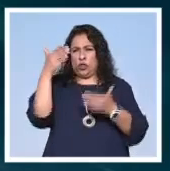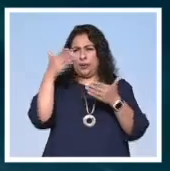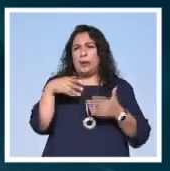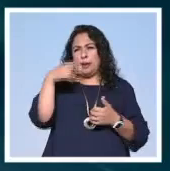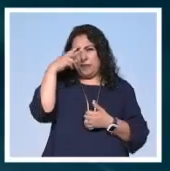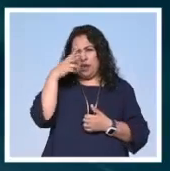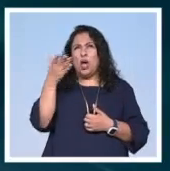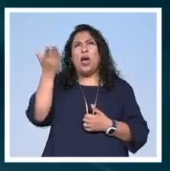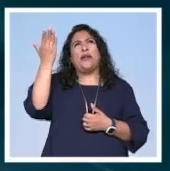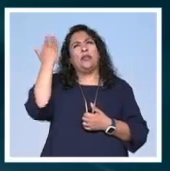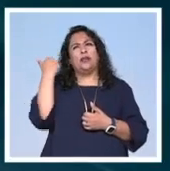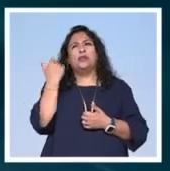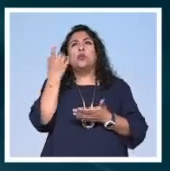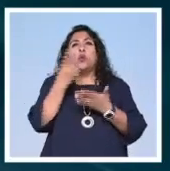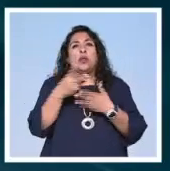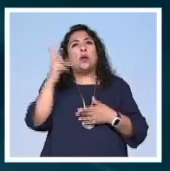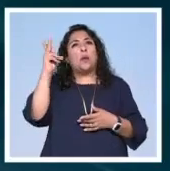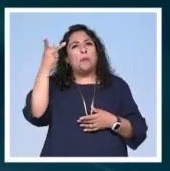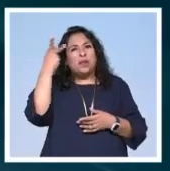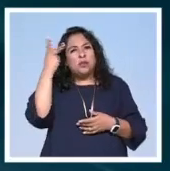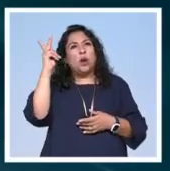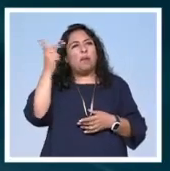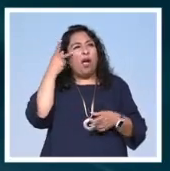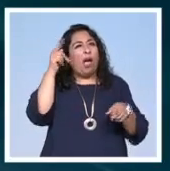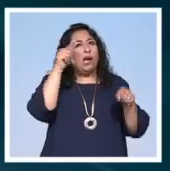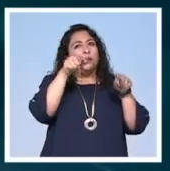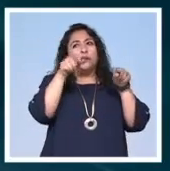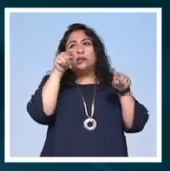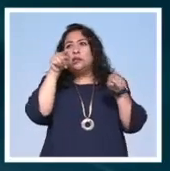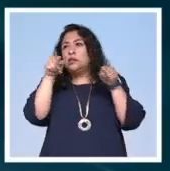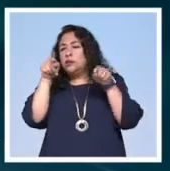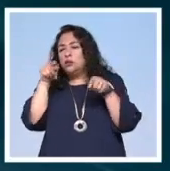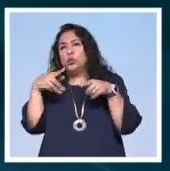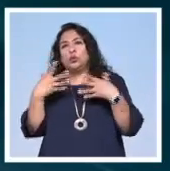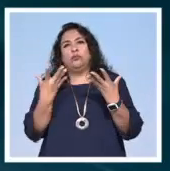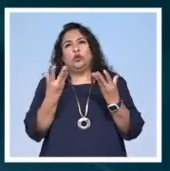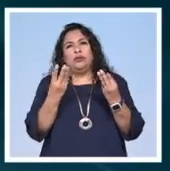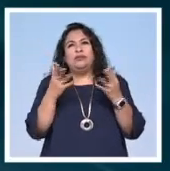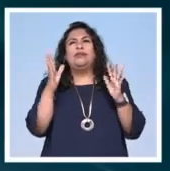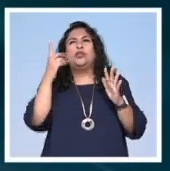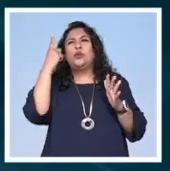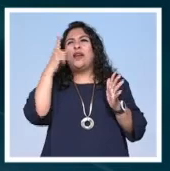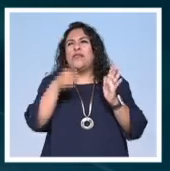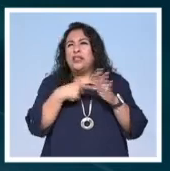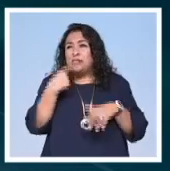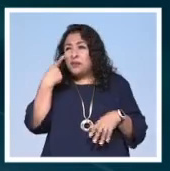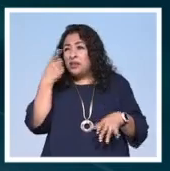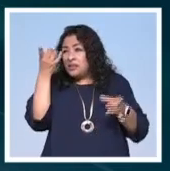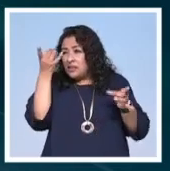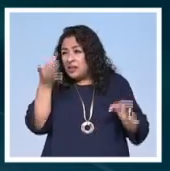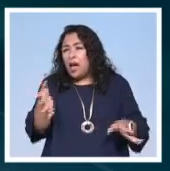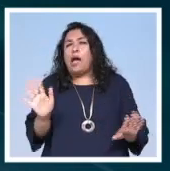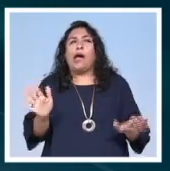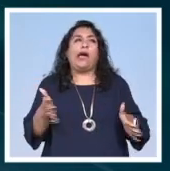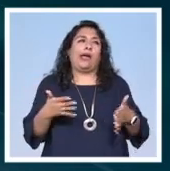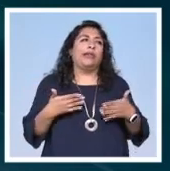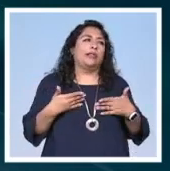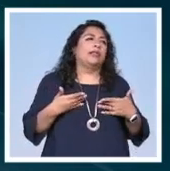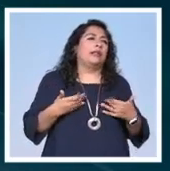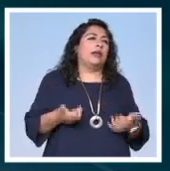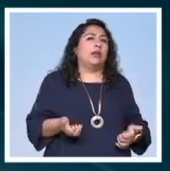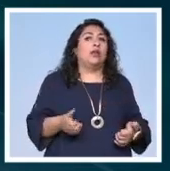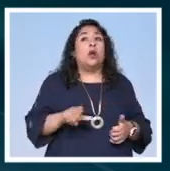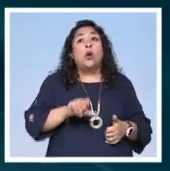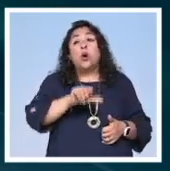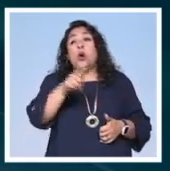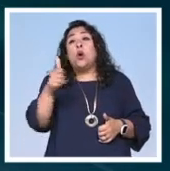Había en esas fechas puras pastorelas que se presentaban Entonces este pues creo que una vez que has visto una dices ya entendí un poco por dónde va